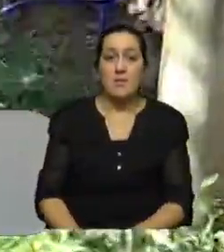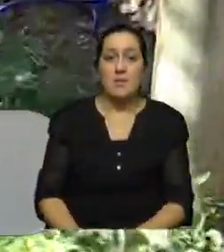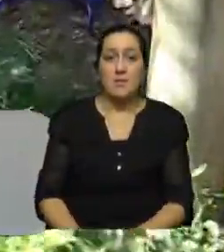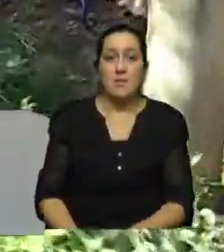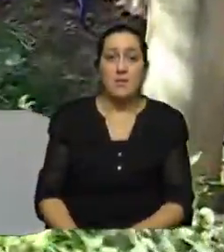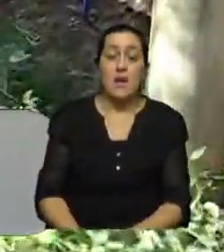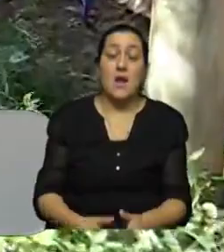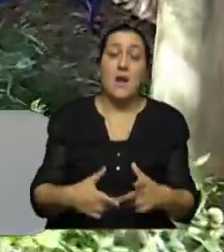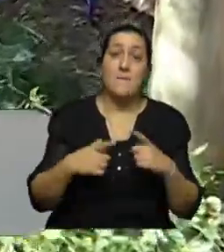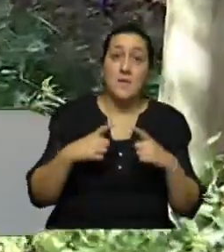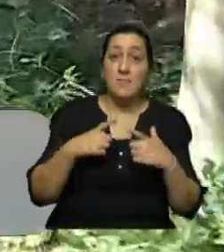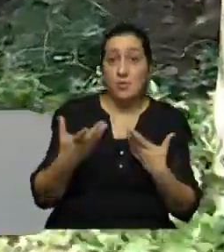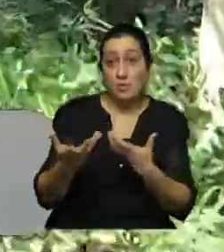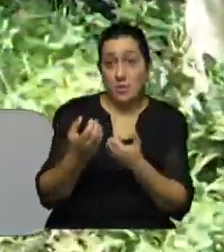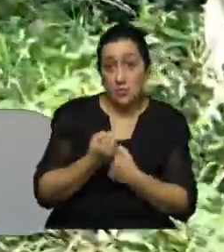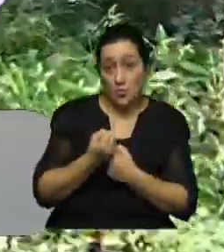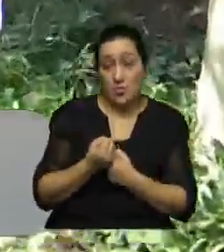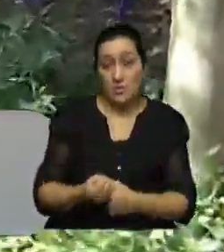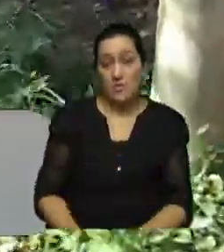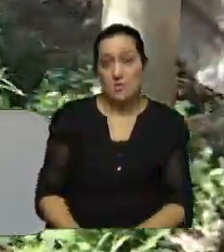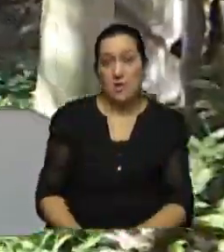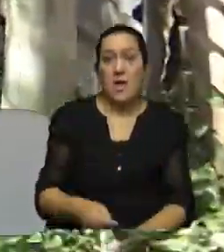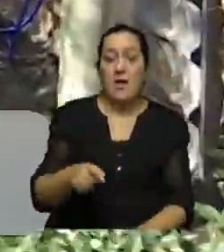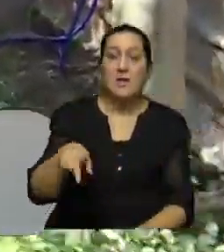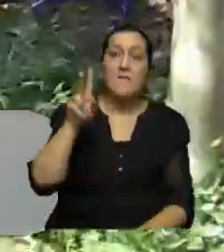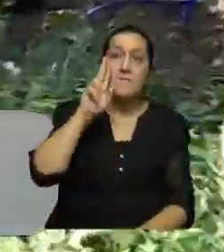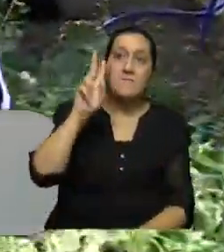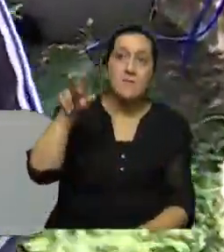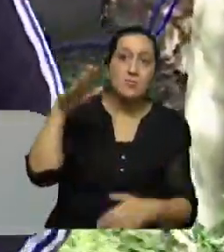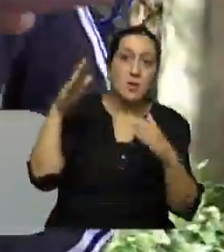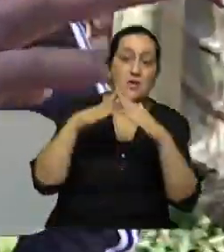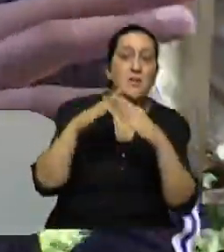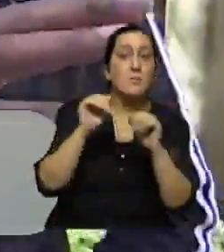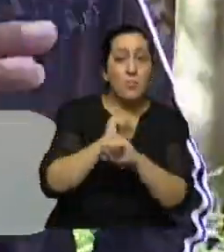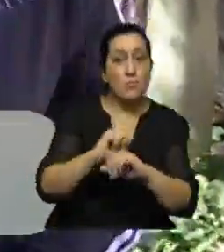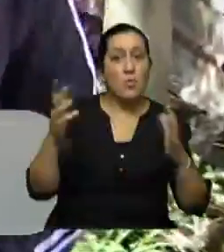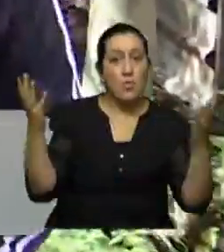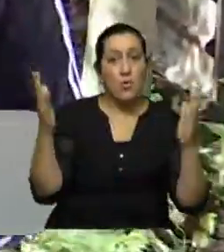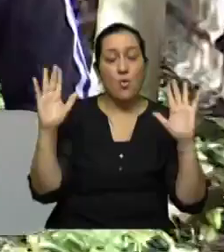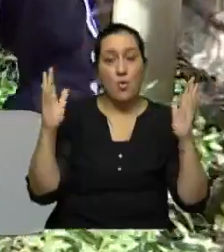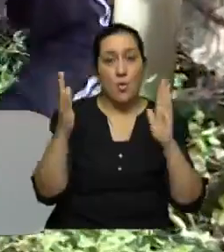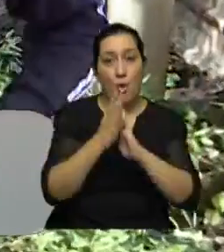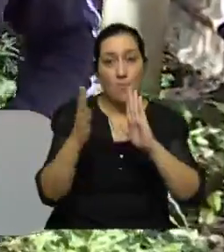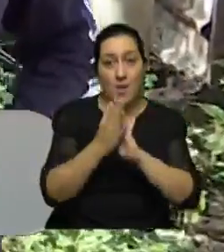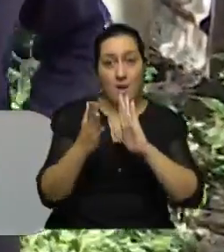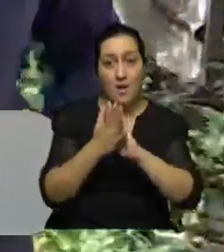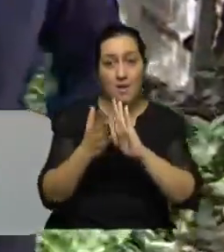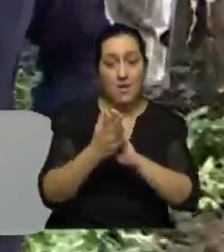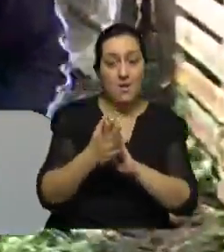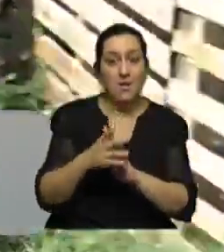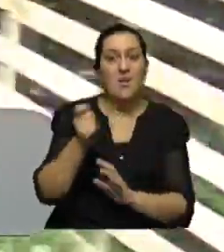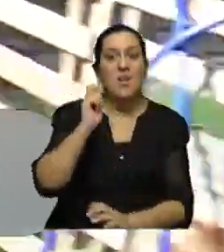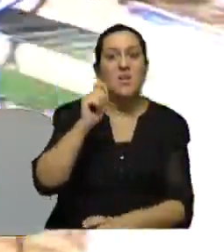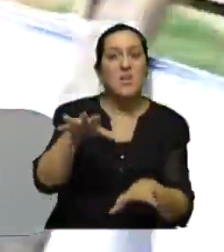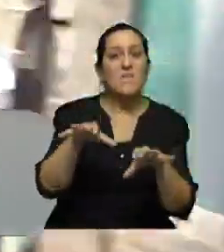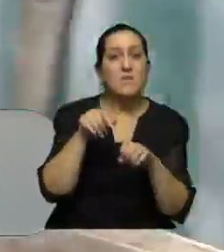Digo, esperemos que nos ayude. Bien, acá vemos una casa. ¿Podemos golpear las manos, vecina, a ver si sale alguien? Sí. ¿Podemos golpear? ¿Quién vive acá?